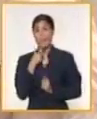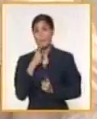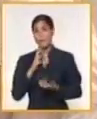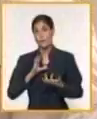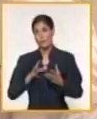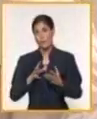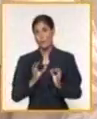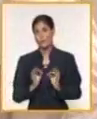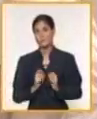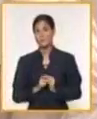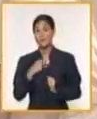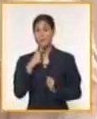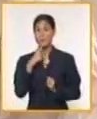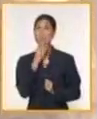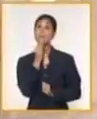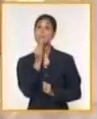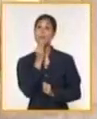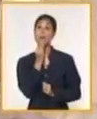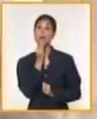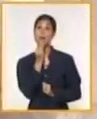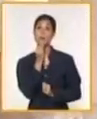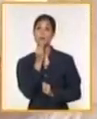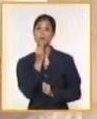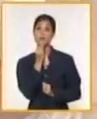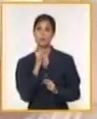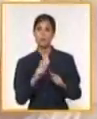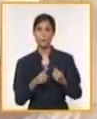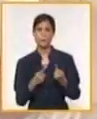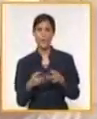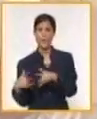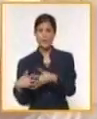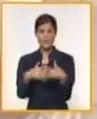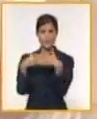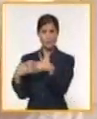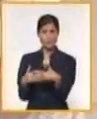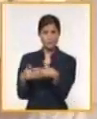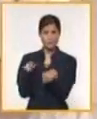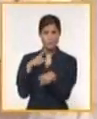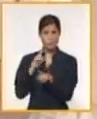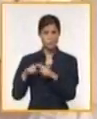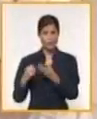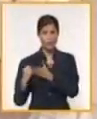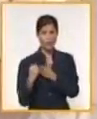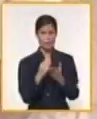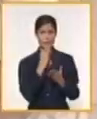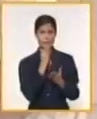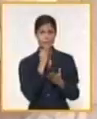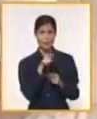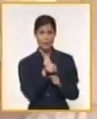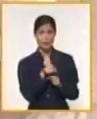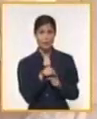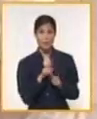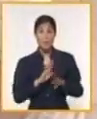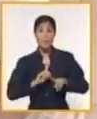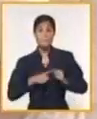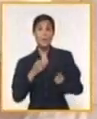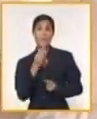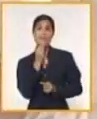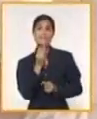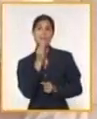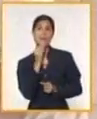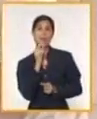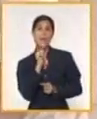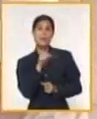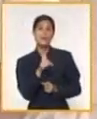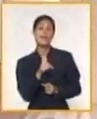existe, no me voy a extender, pero ¿por qué el papel de Estados Unidos? Israel existe por Gran Bretaña, por Estados Unidos y por el